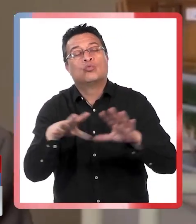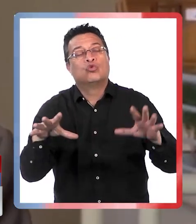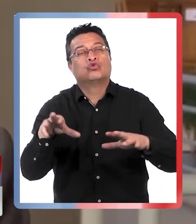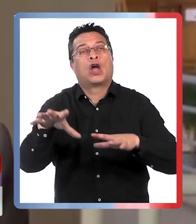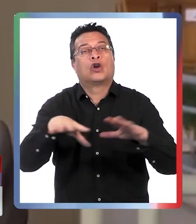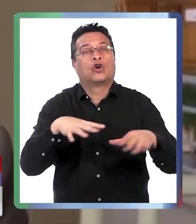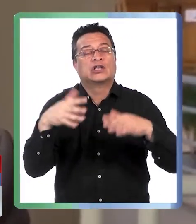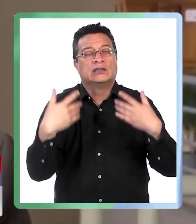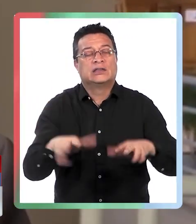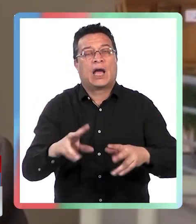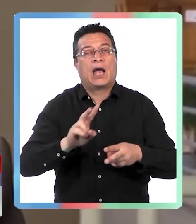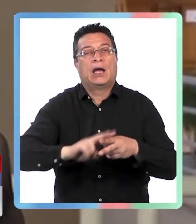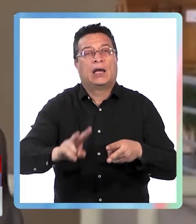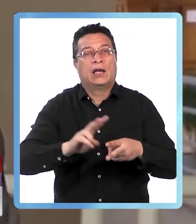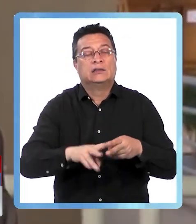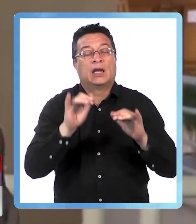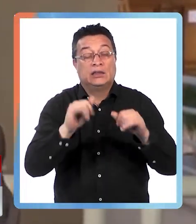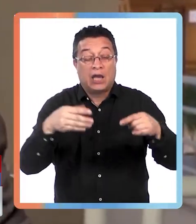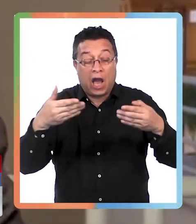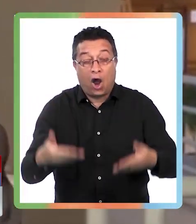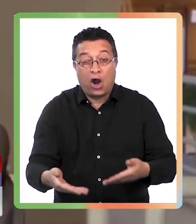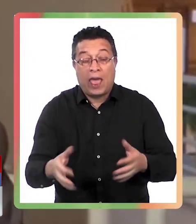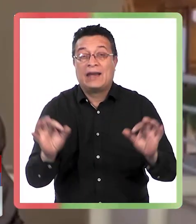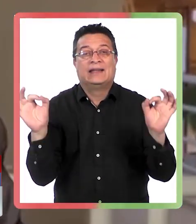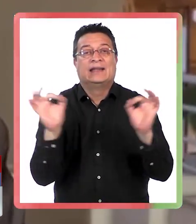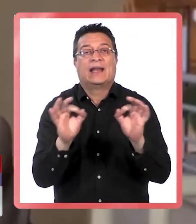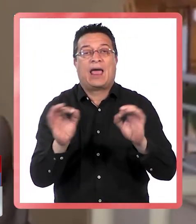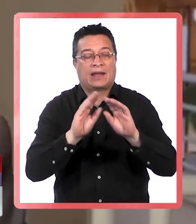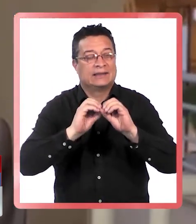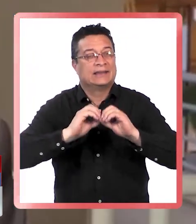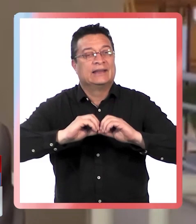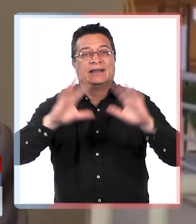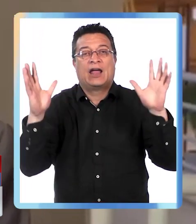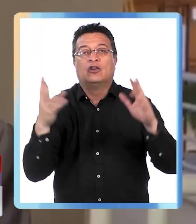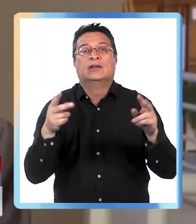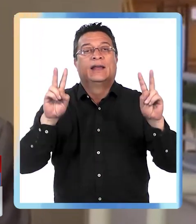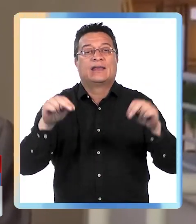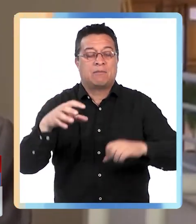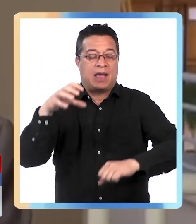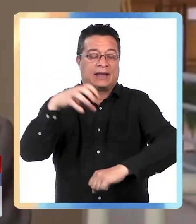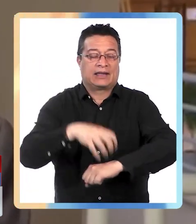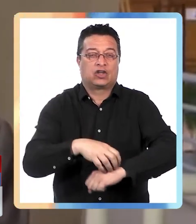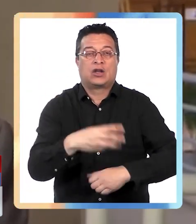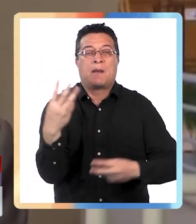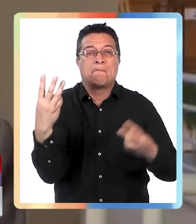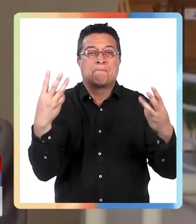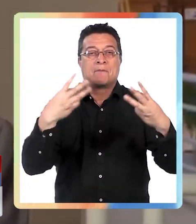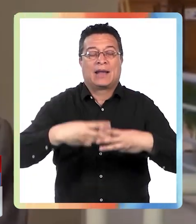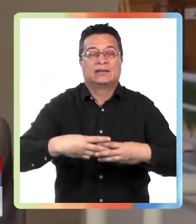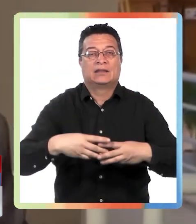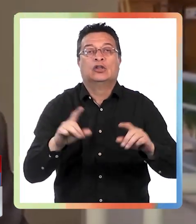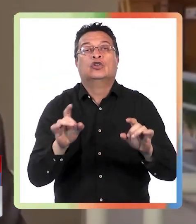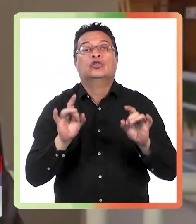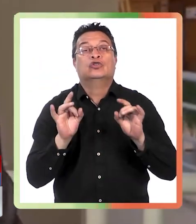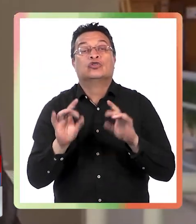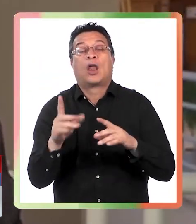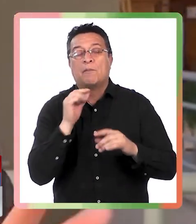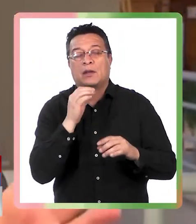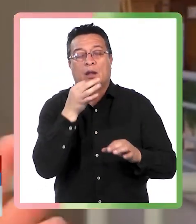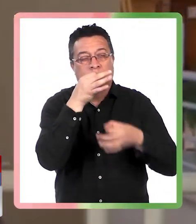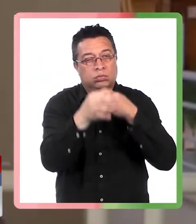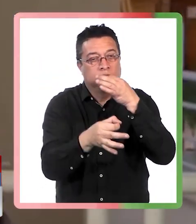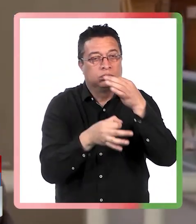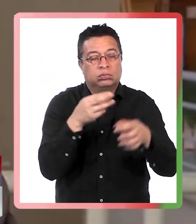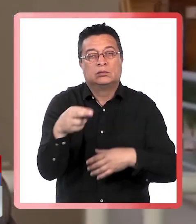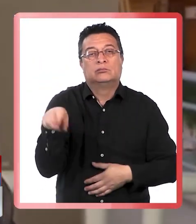muchas de las cosas que ya se han hecho, pero hoy día nada en concreto con respecto a la región de Magallanes, más allá de hacer